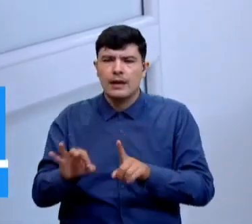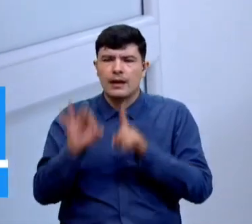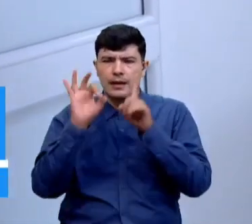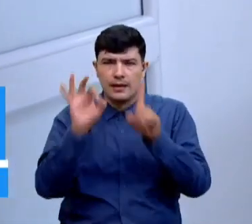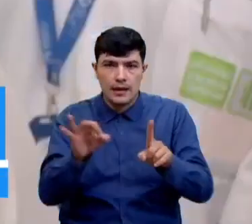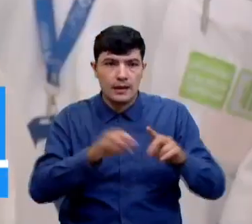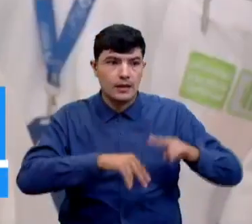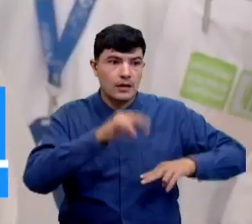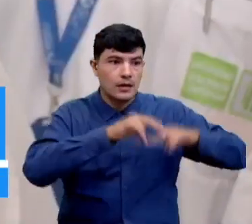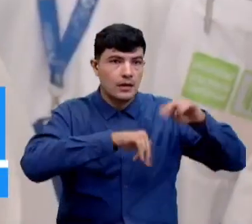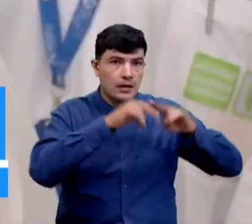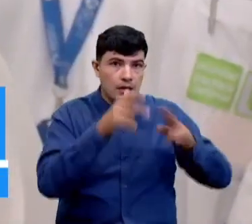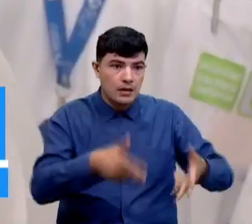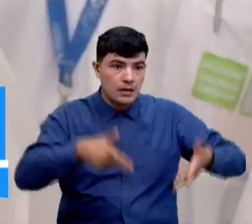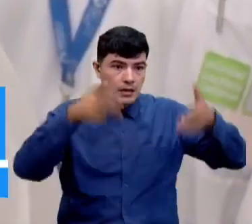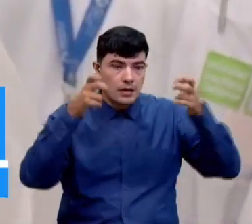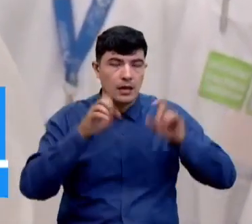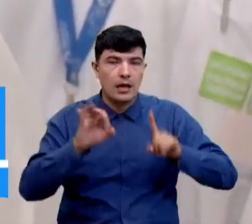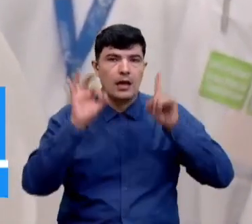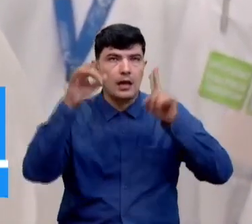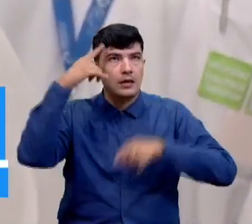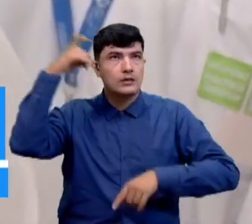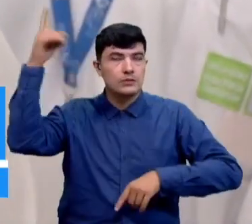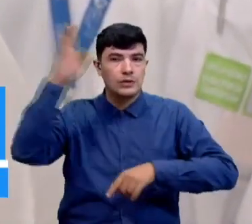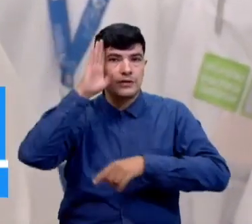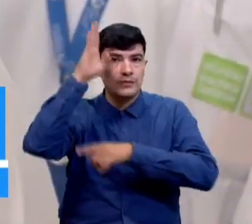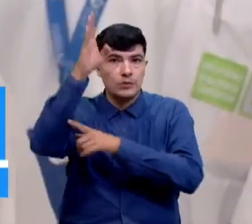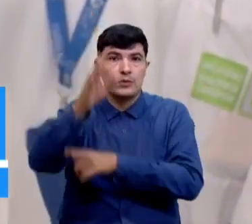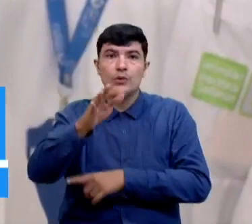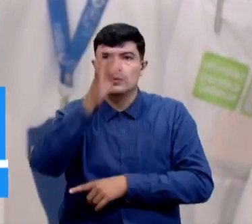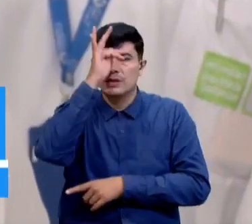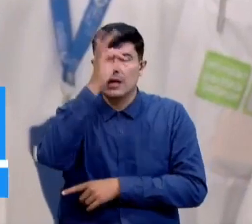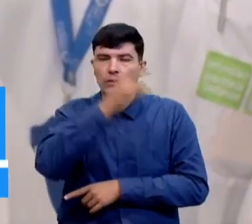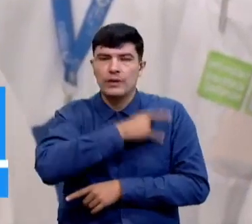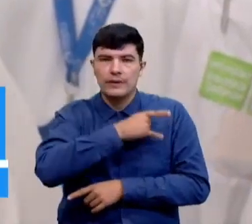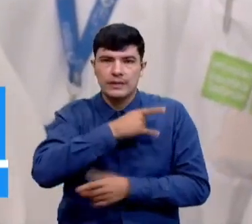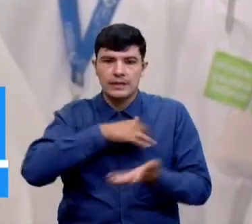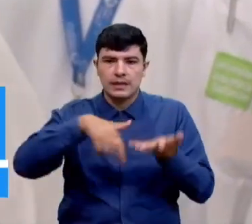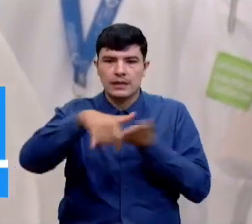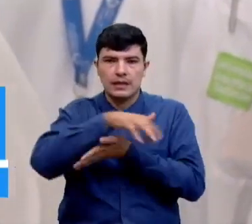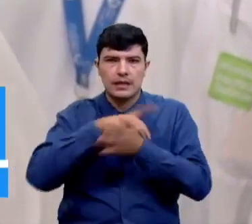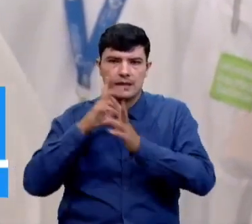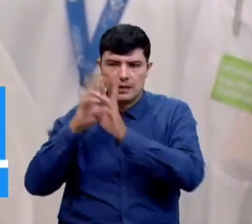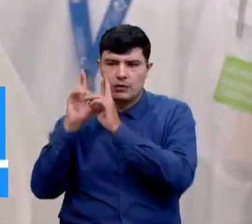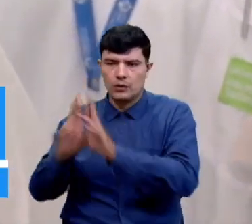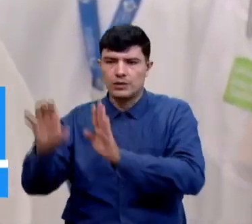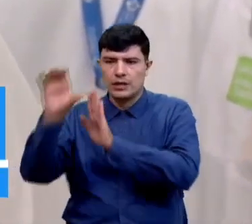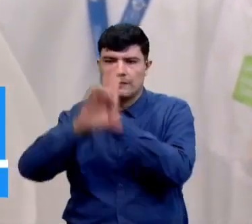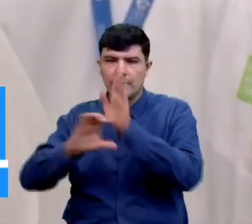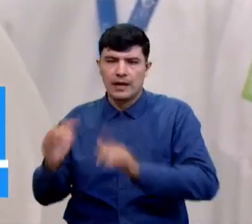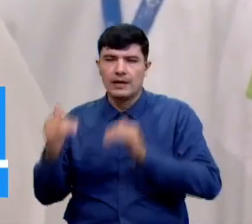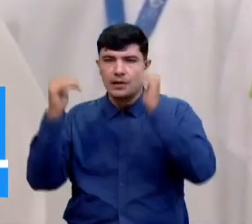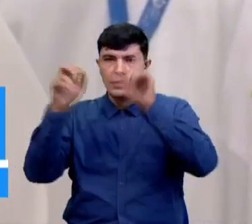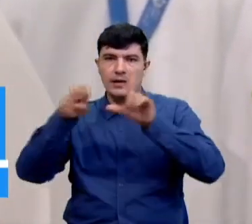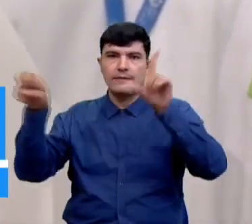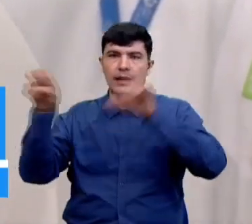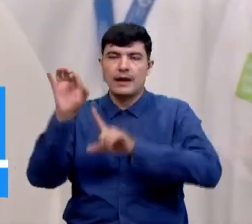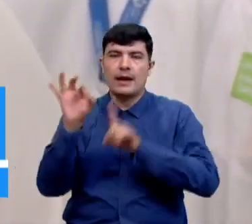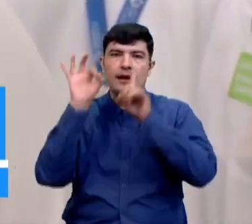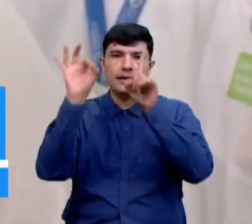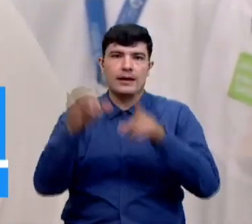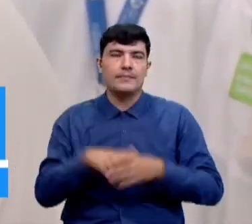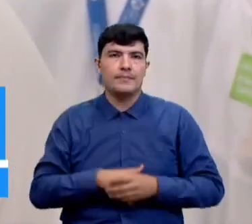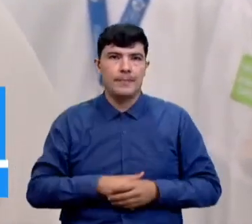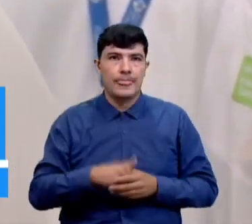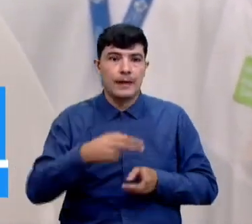e infraestructura nos permitan el sueño de tener este hospital acreditado el próximo mes señor gobernador como usted lo sabe entregamos el piso